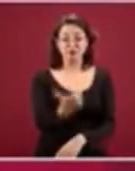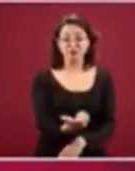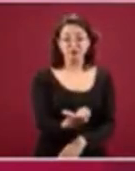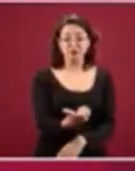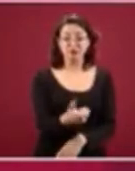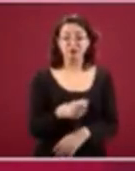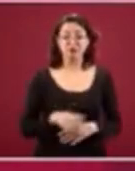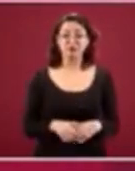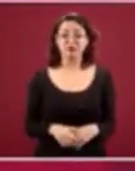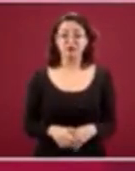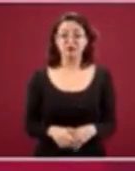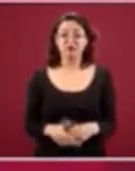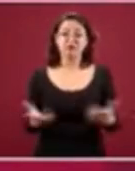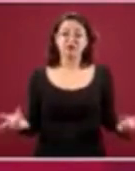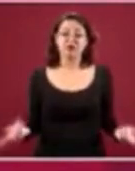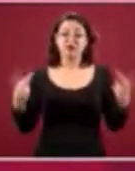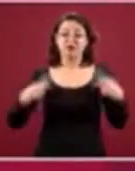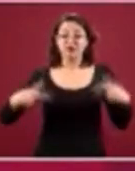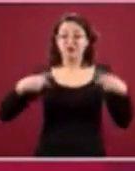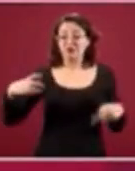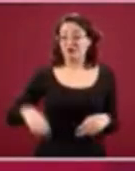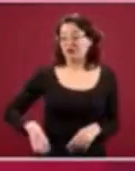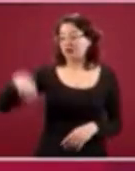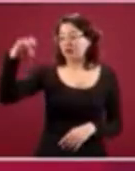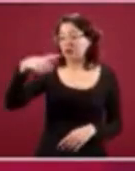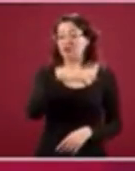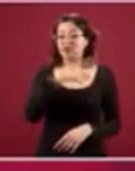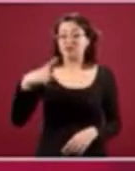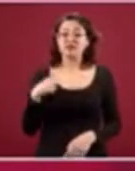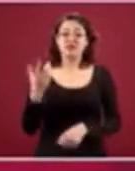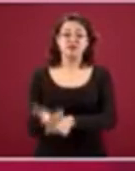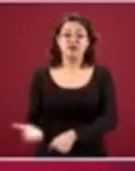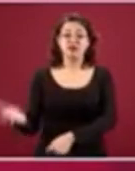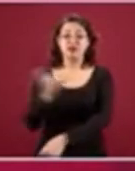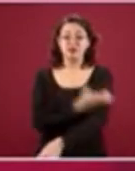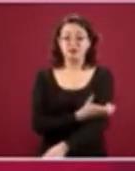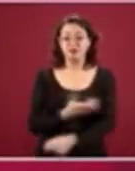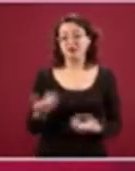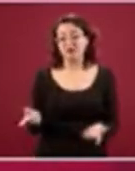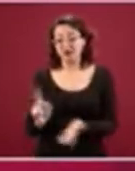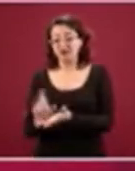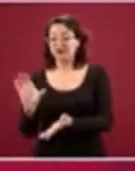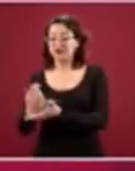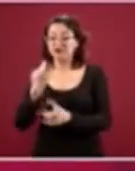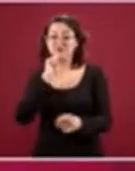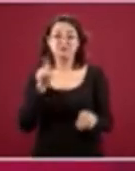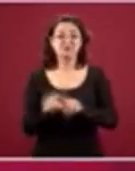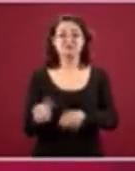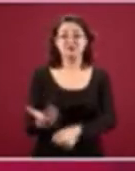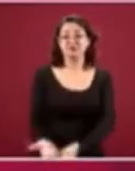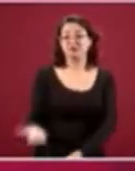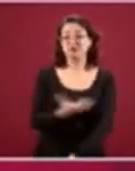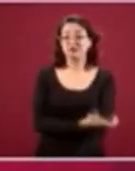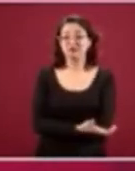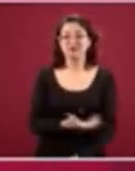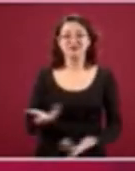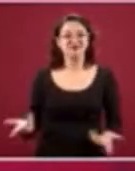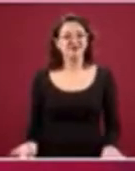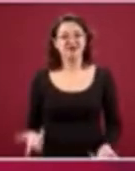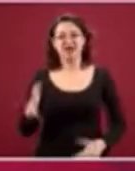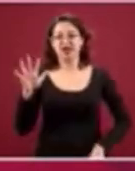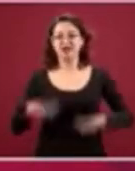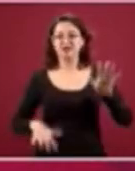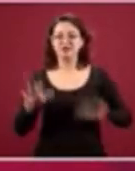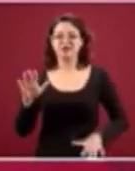Tienen que ir, si son adultos mayores, con un acompañante, un discapacitado también con un acompañante. Muchas veces